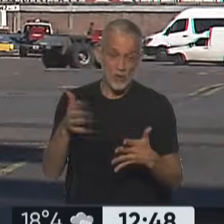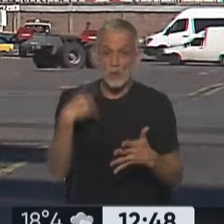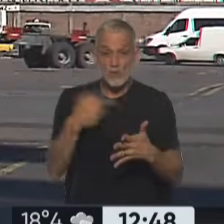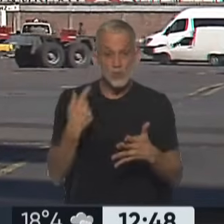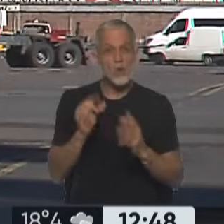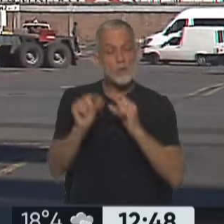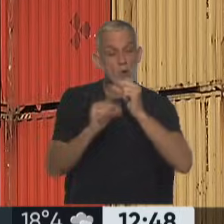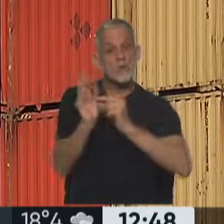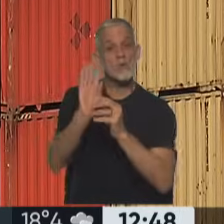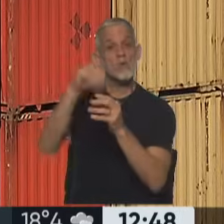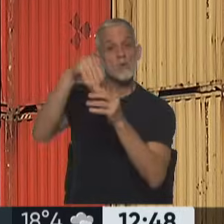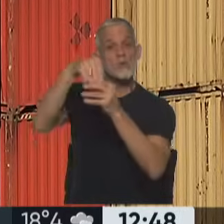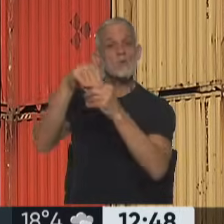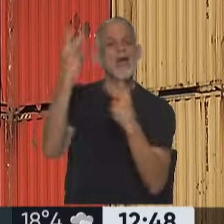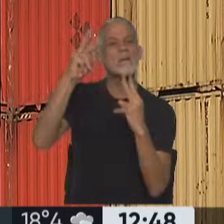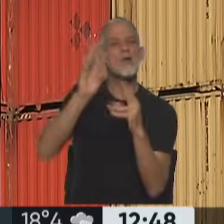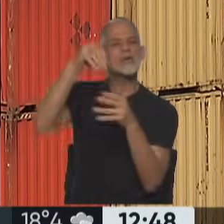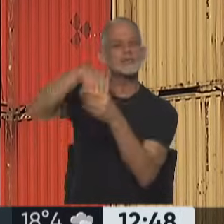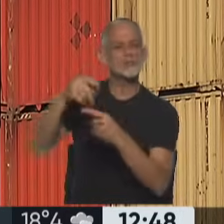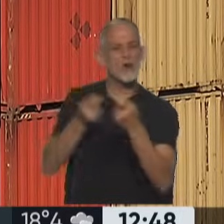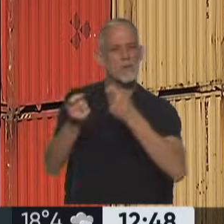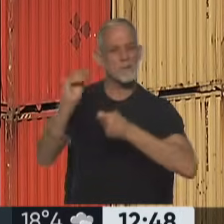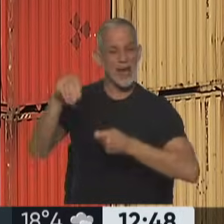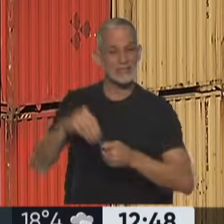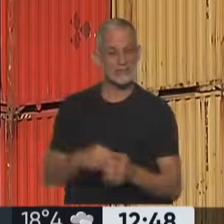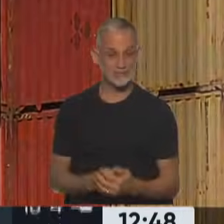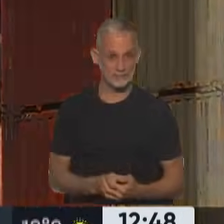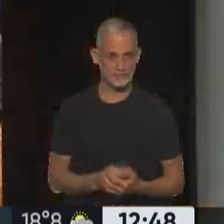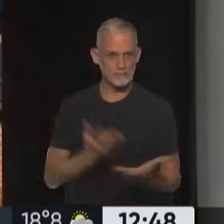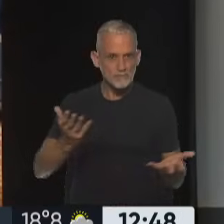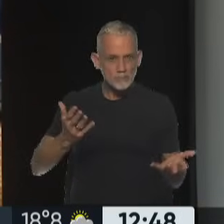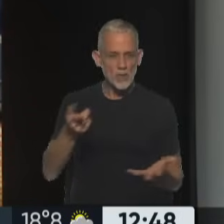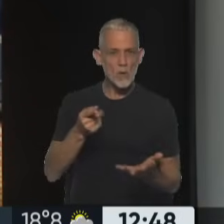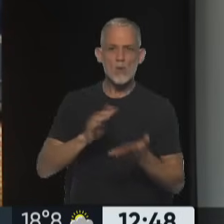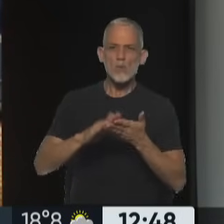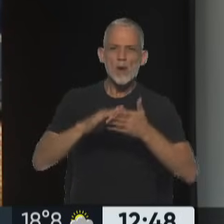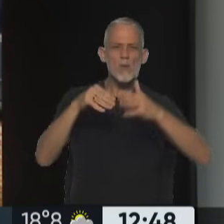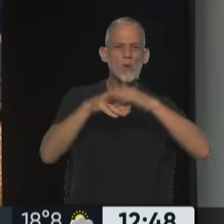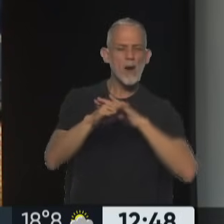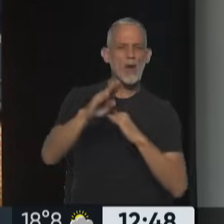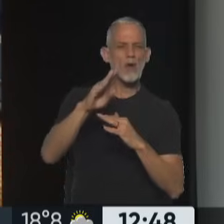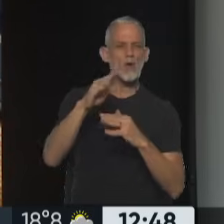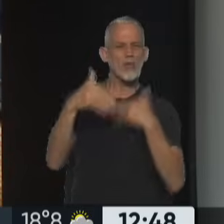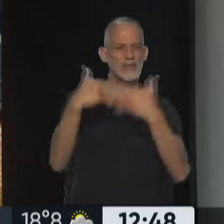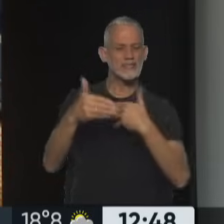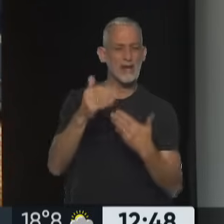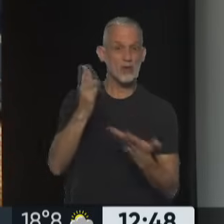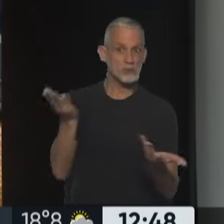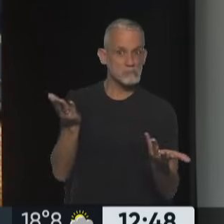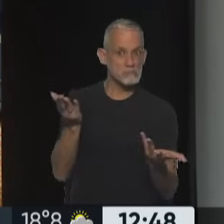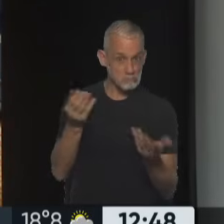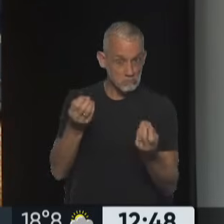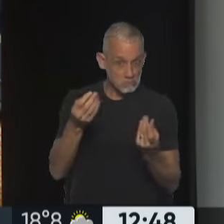introduciéndonos y exportando más adicionalmente bueno el tener el nuevo banco de desarrollo es una alternativa